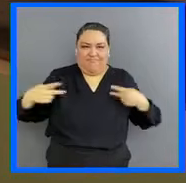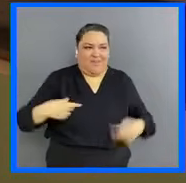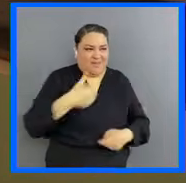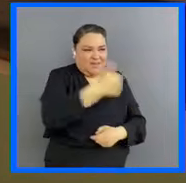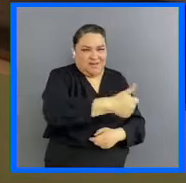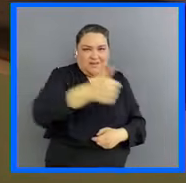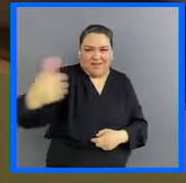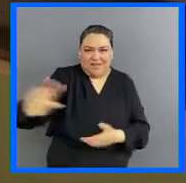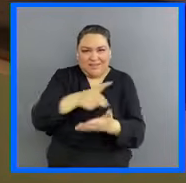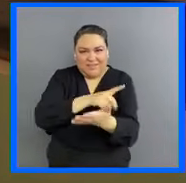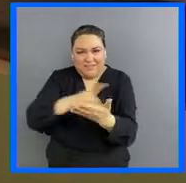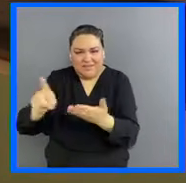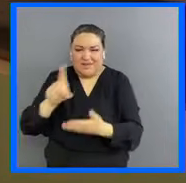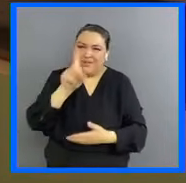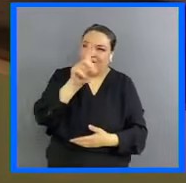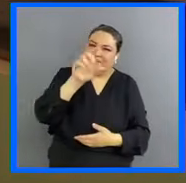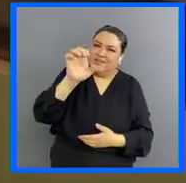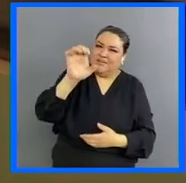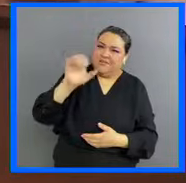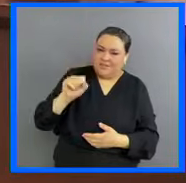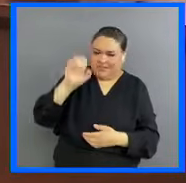sociales, culturales y ambientales.